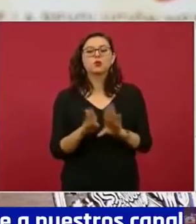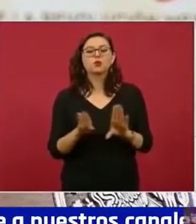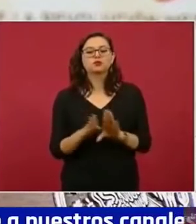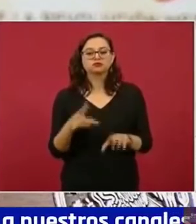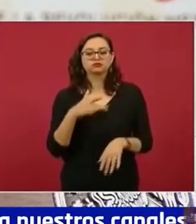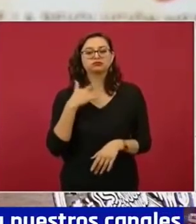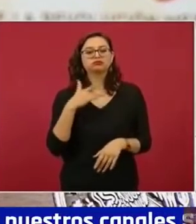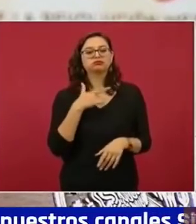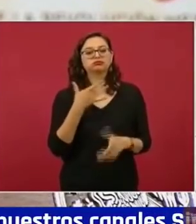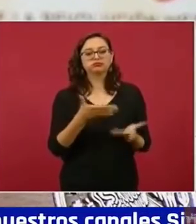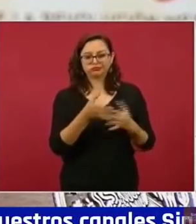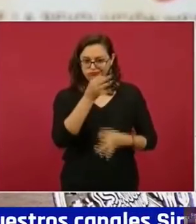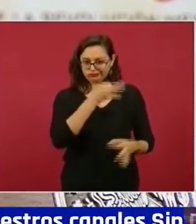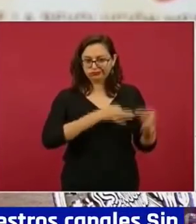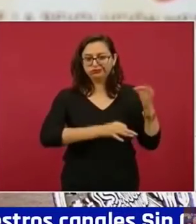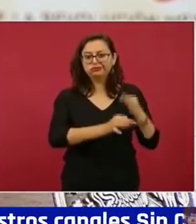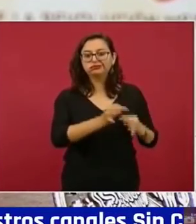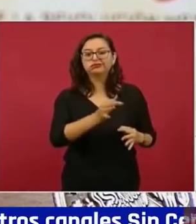cuestionaran